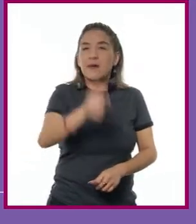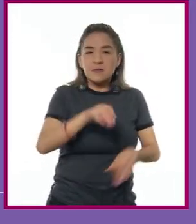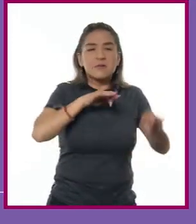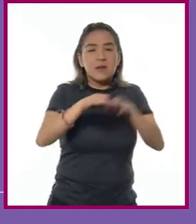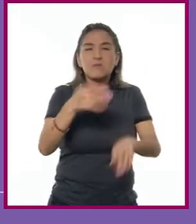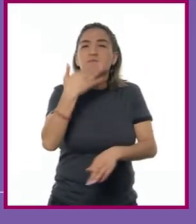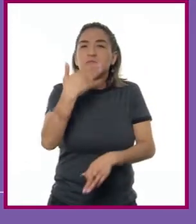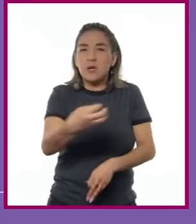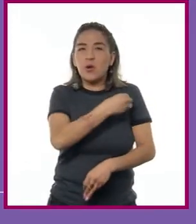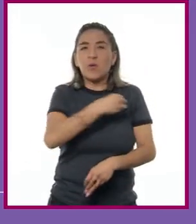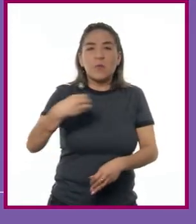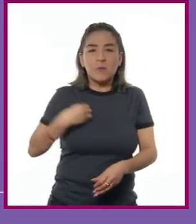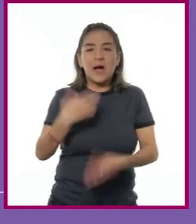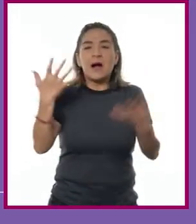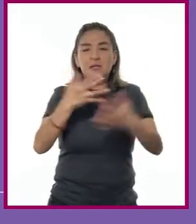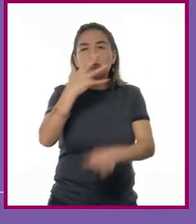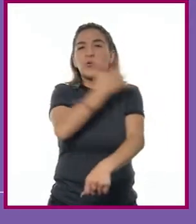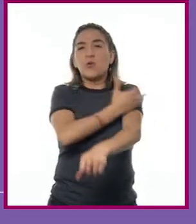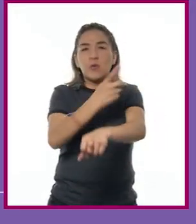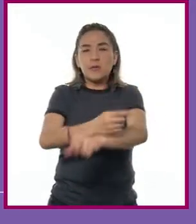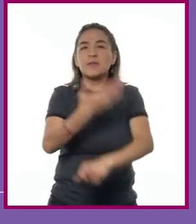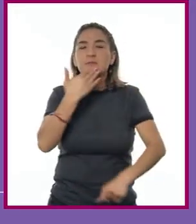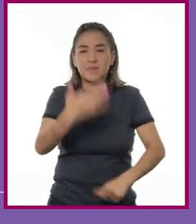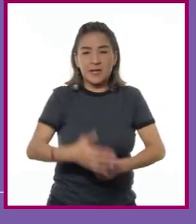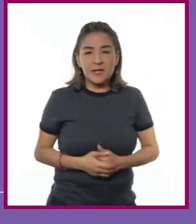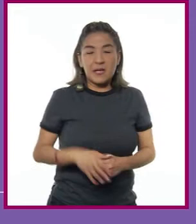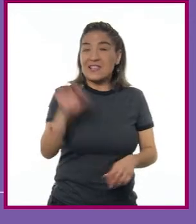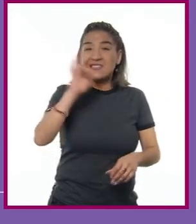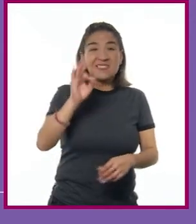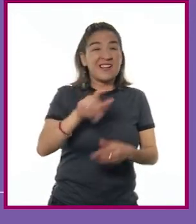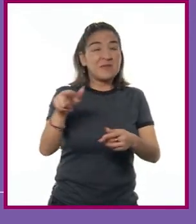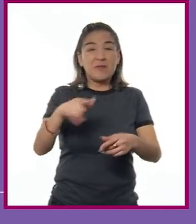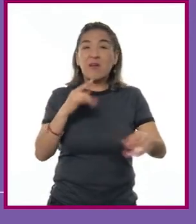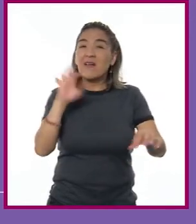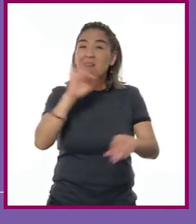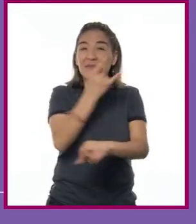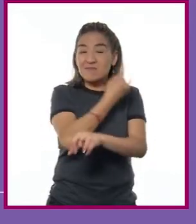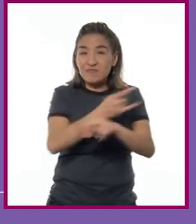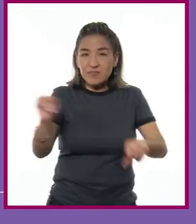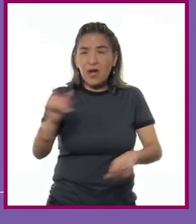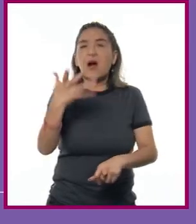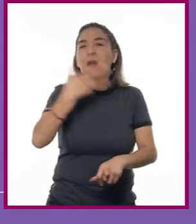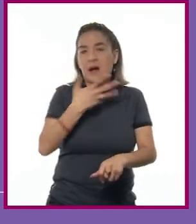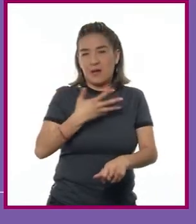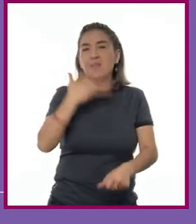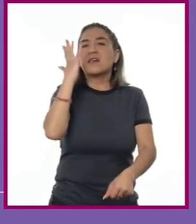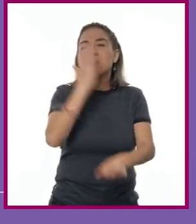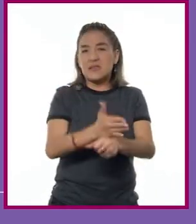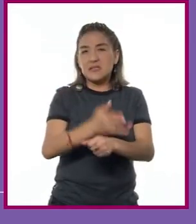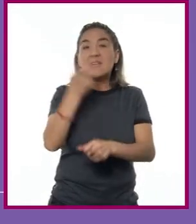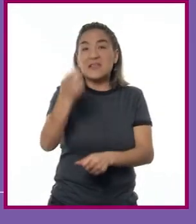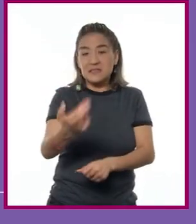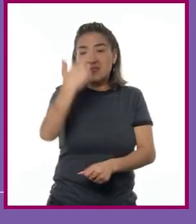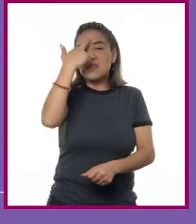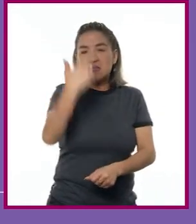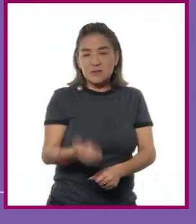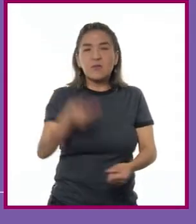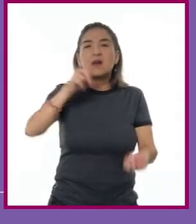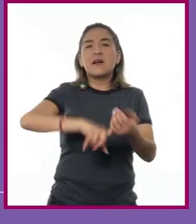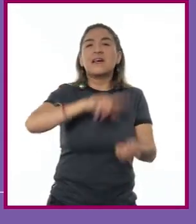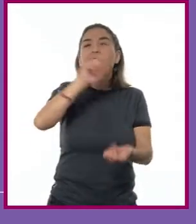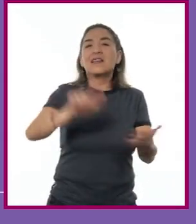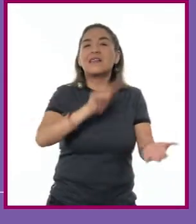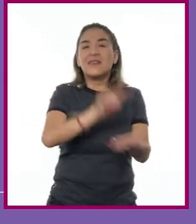conducirse de manera adecuada y honesta. En caso de no ser así, existen sanciones que están contempladas en la